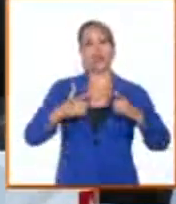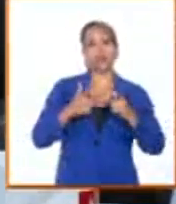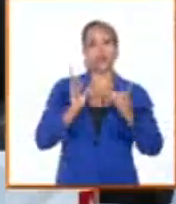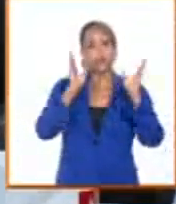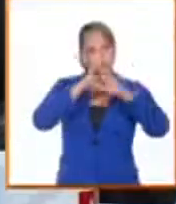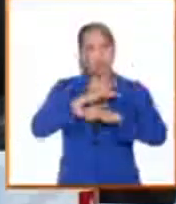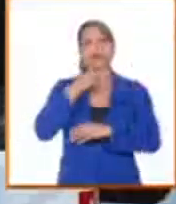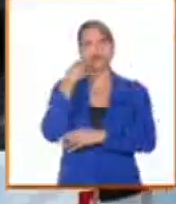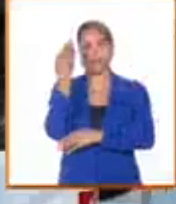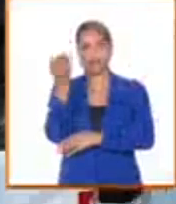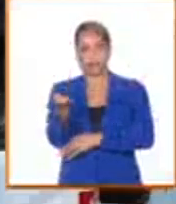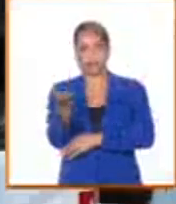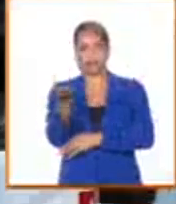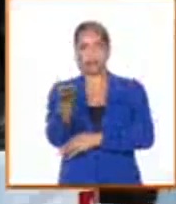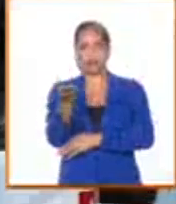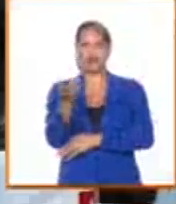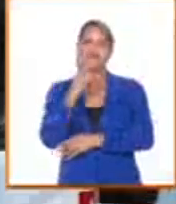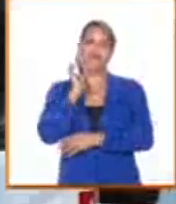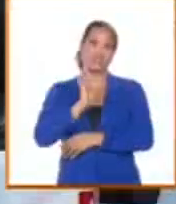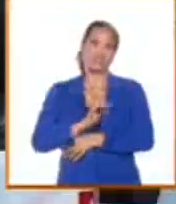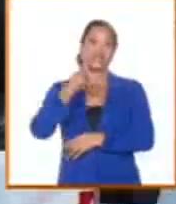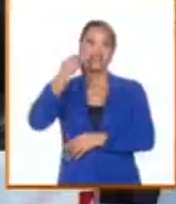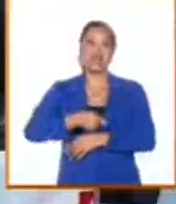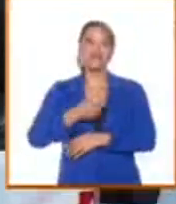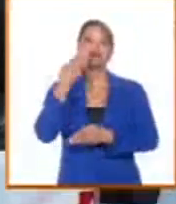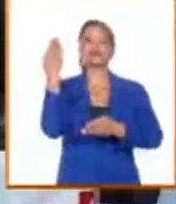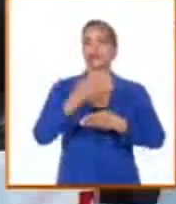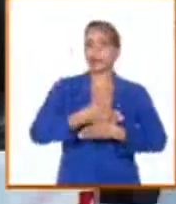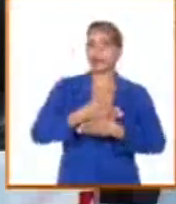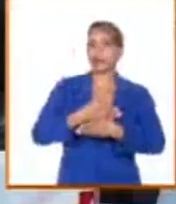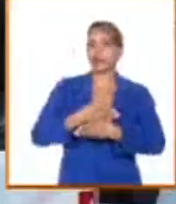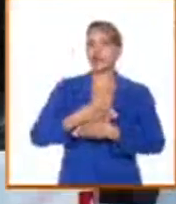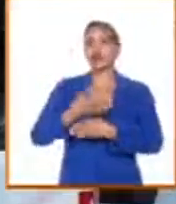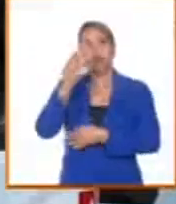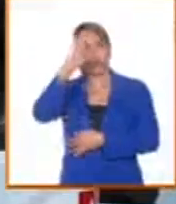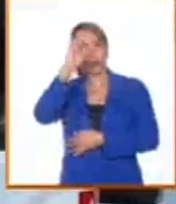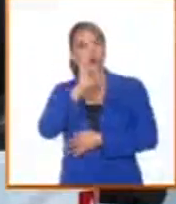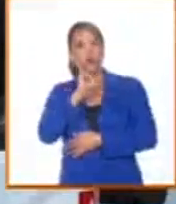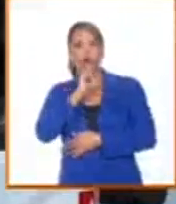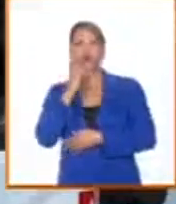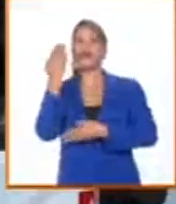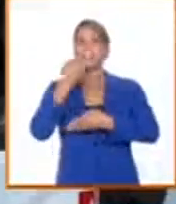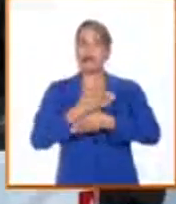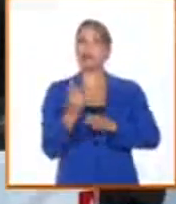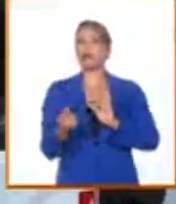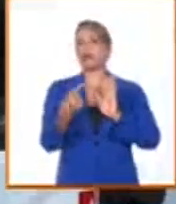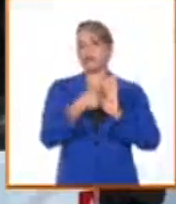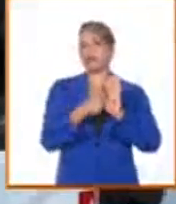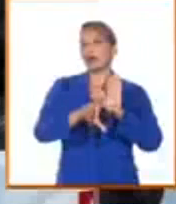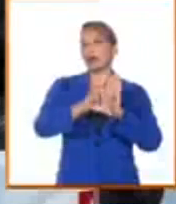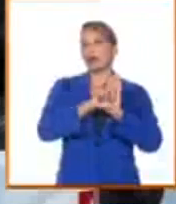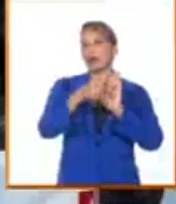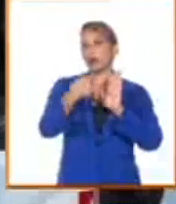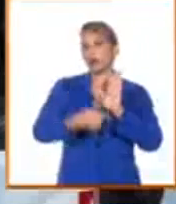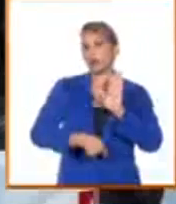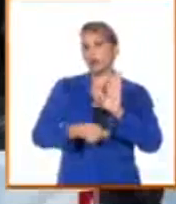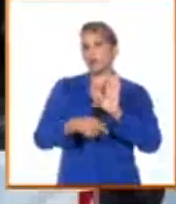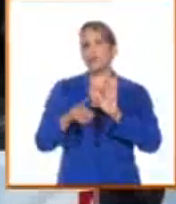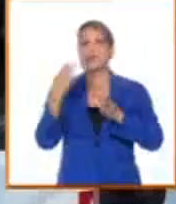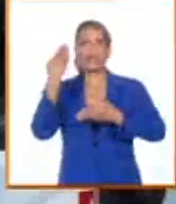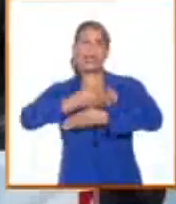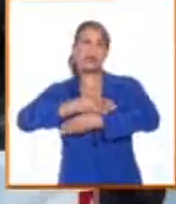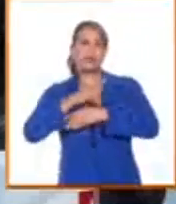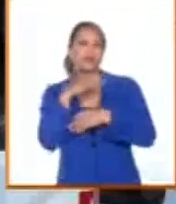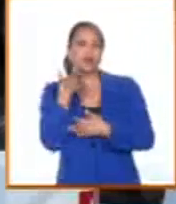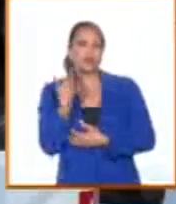verdad, todos los derechos tienen límites. Para la sociedad cubana los límites también están preceptuados en la propia Constitución. ¿Cuáles son los límites de